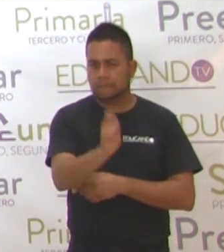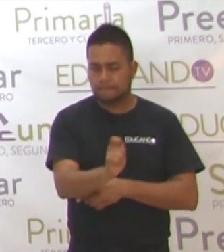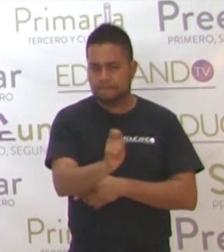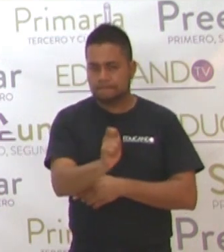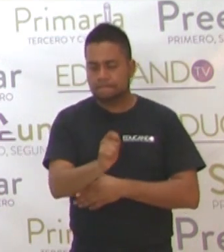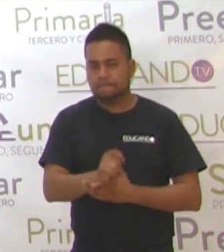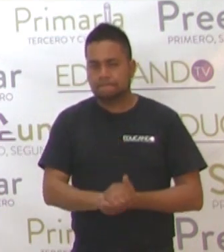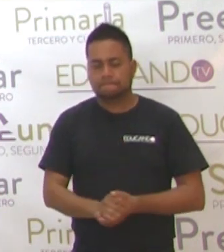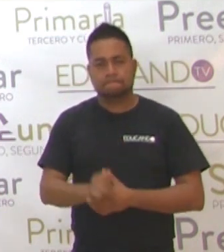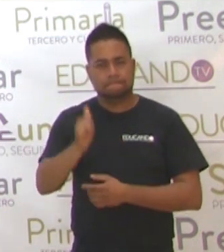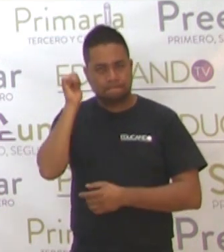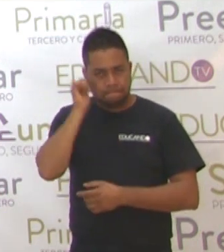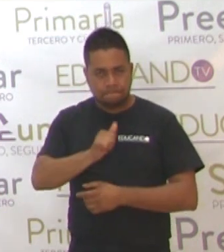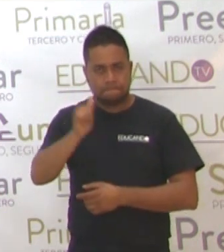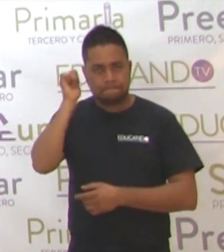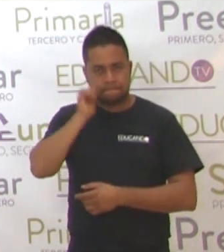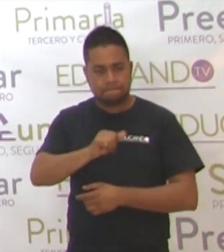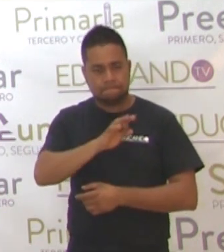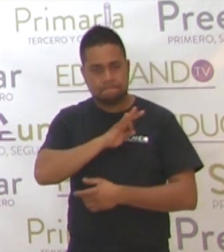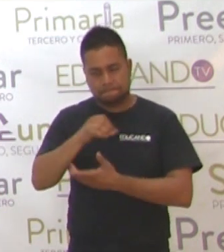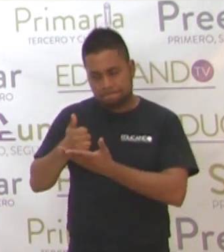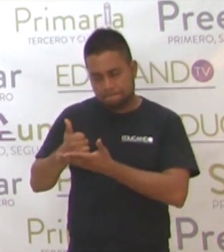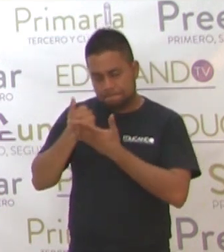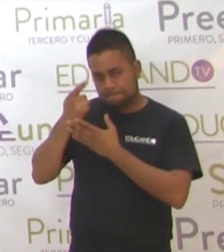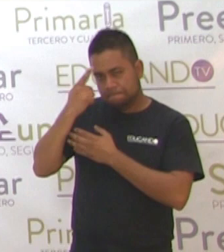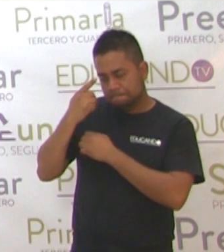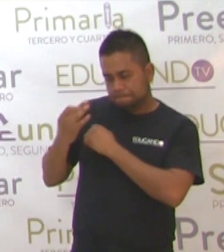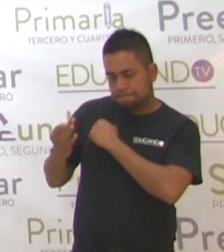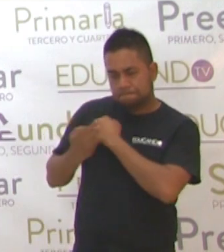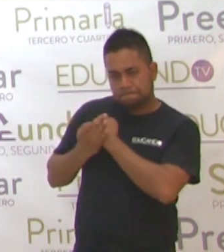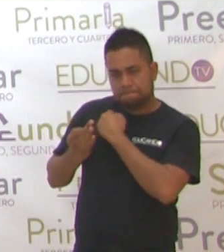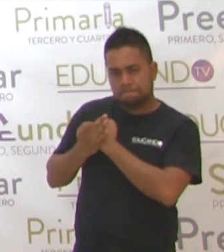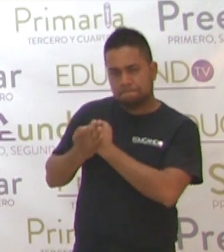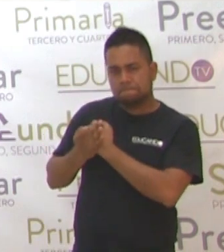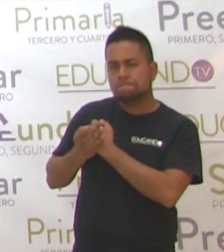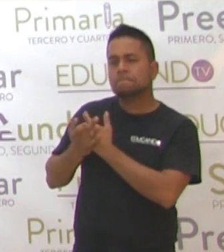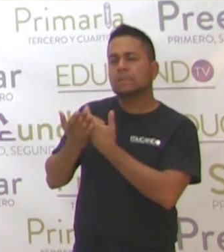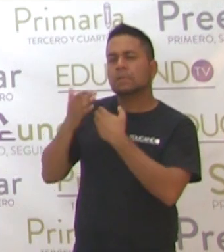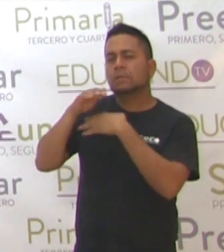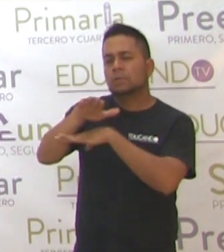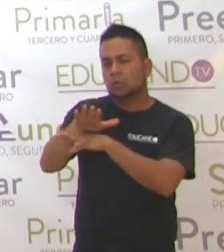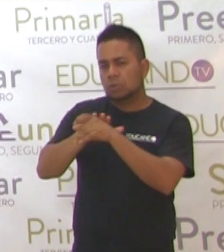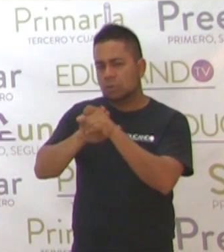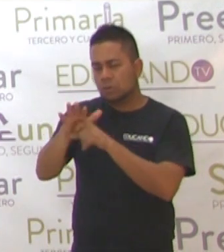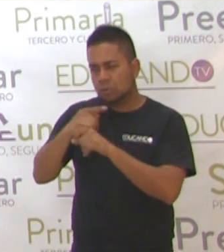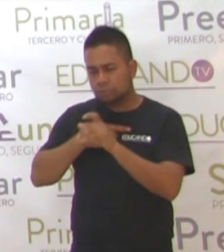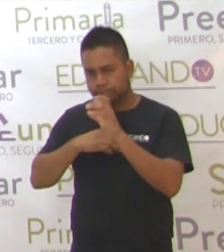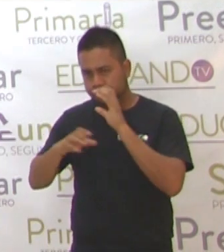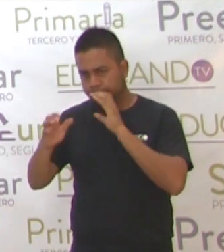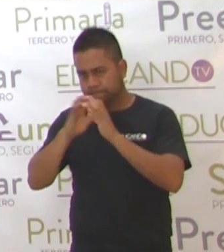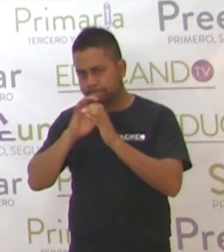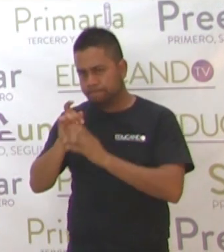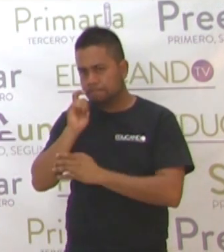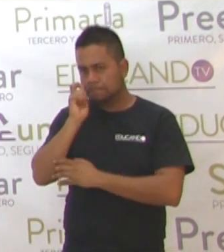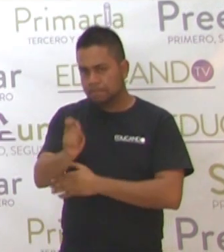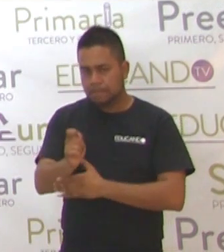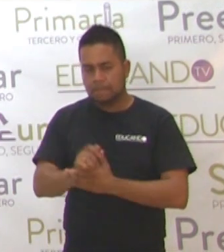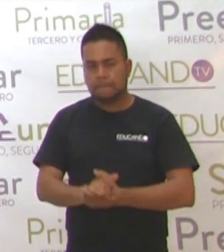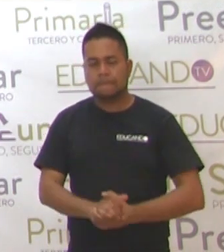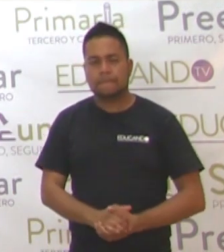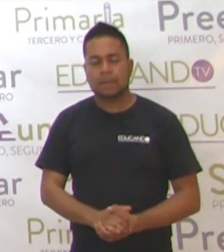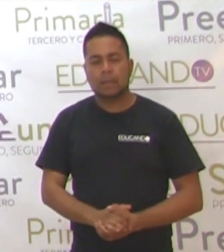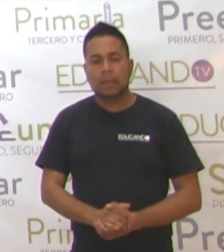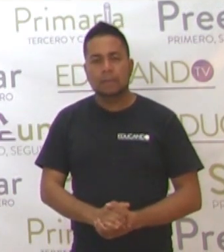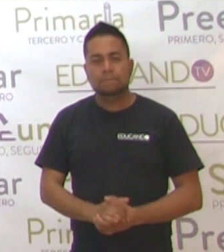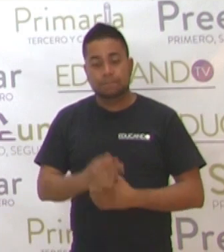que nos van a dar la referencia de lo que estamos comunicando bien pero